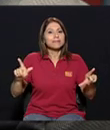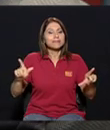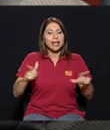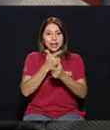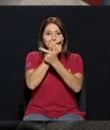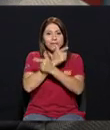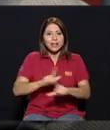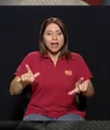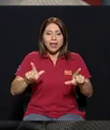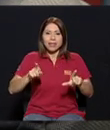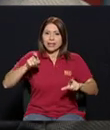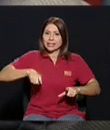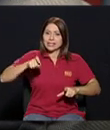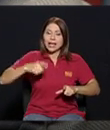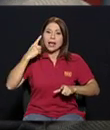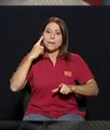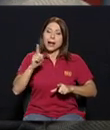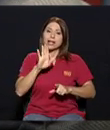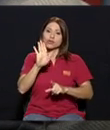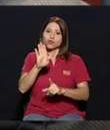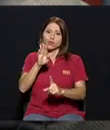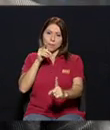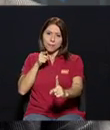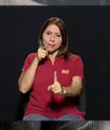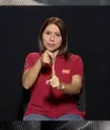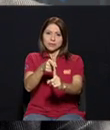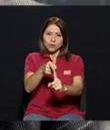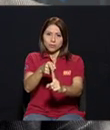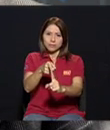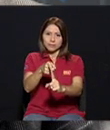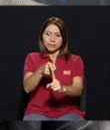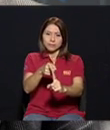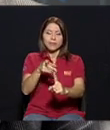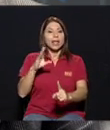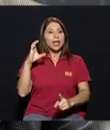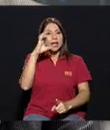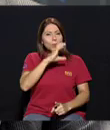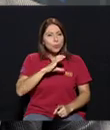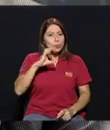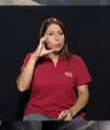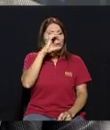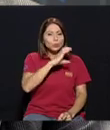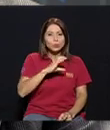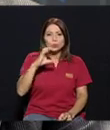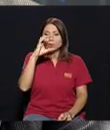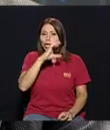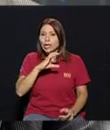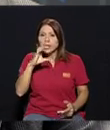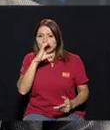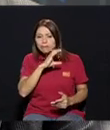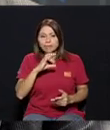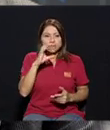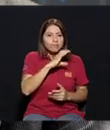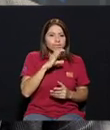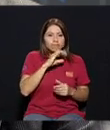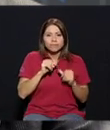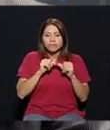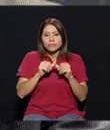absolutamente indispensable para la misión de la universidad. Esa búsqueda constante,